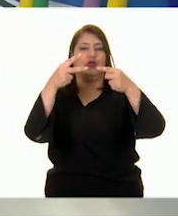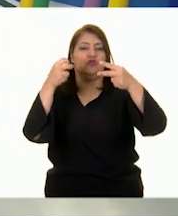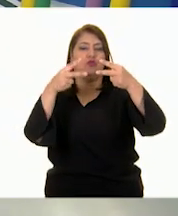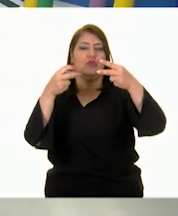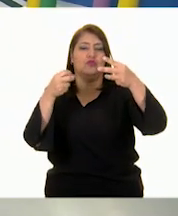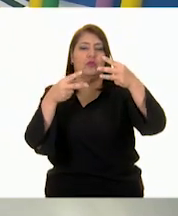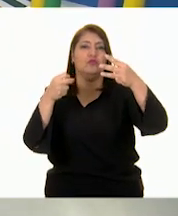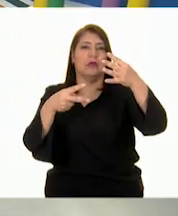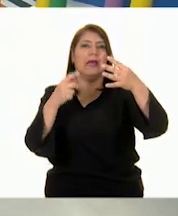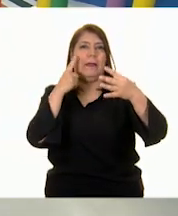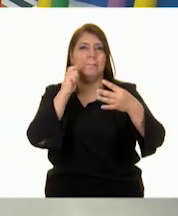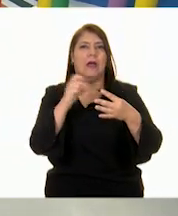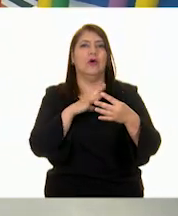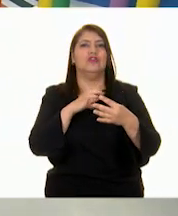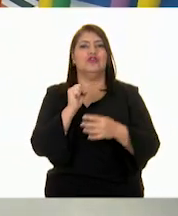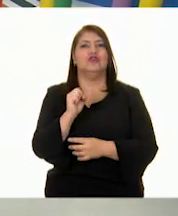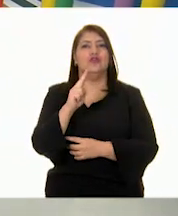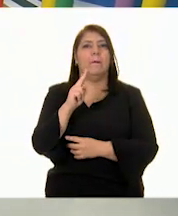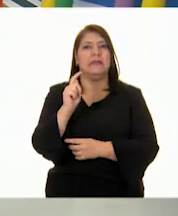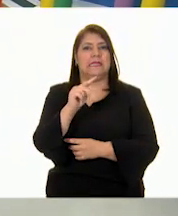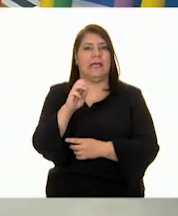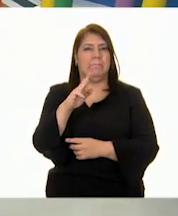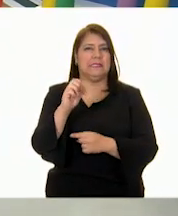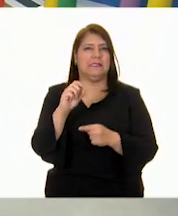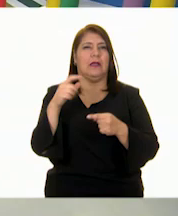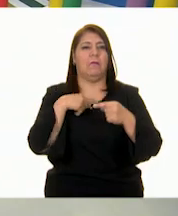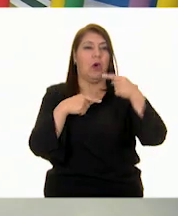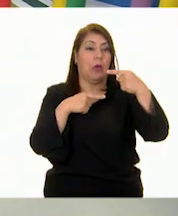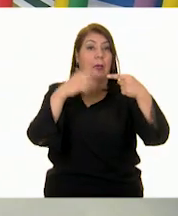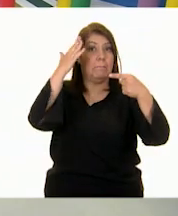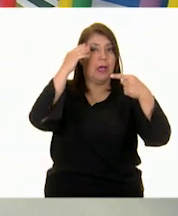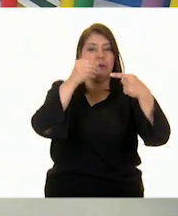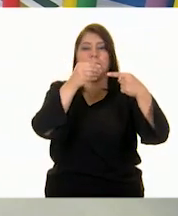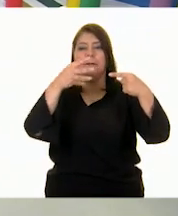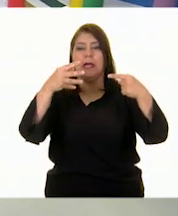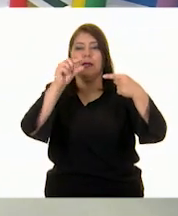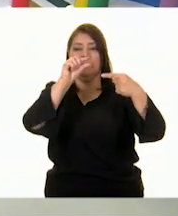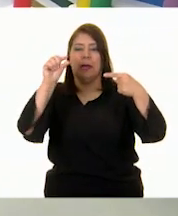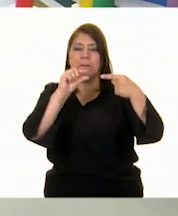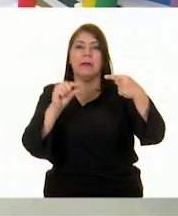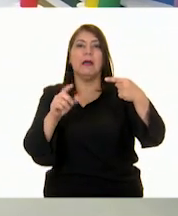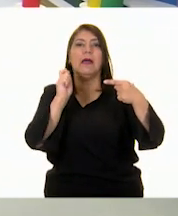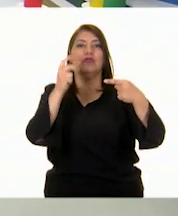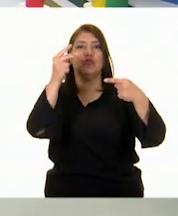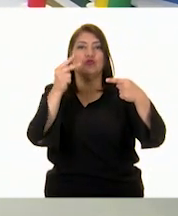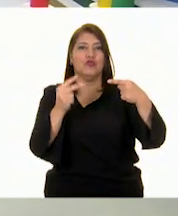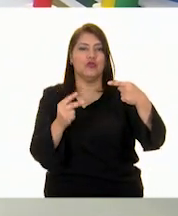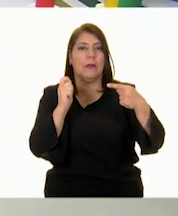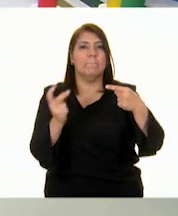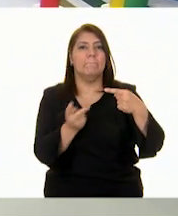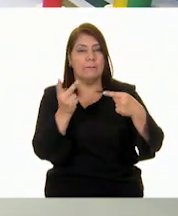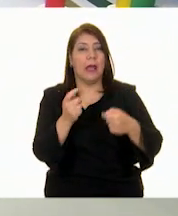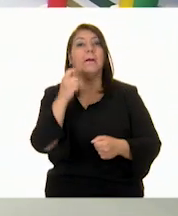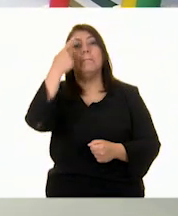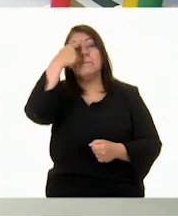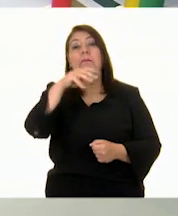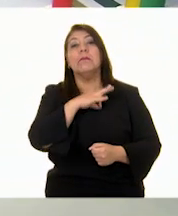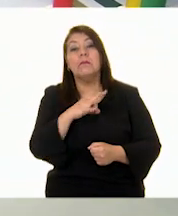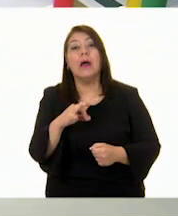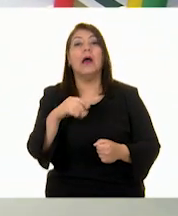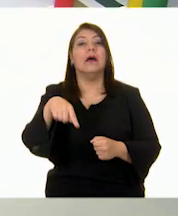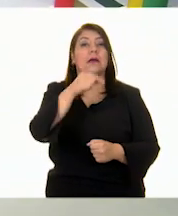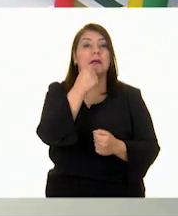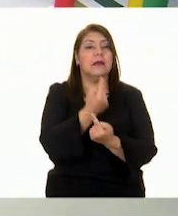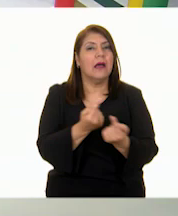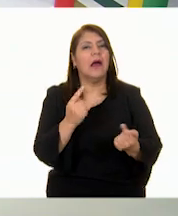subtemas. Las pensamos muy bien para que pudieran darnos una idea sobre cómo se sienten los niños y las